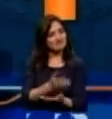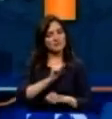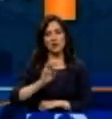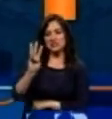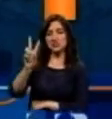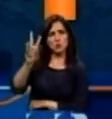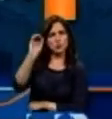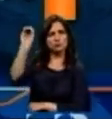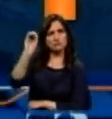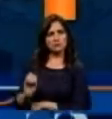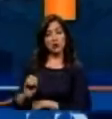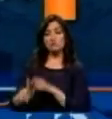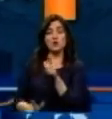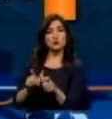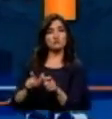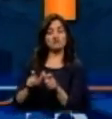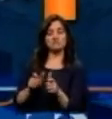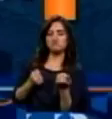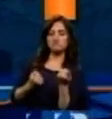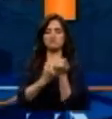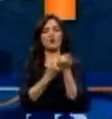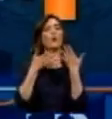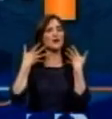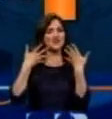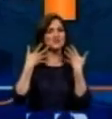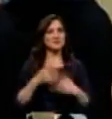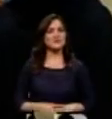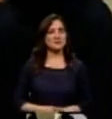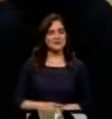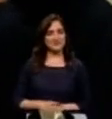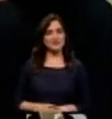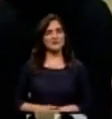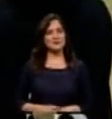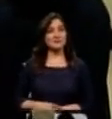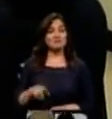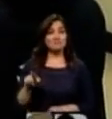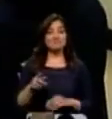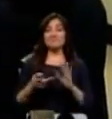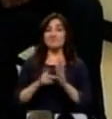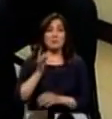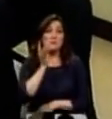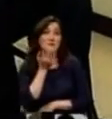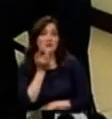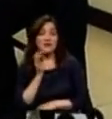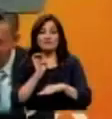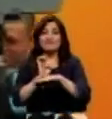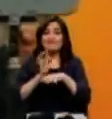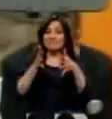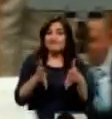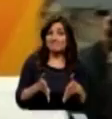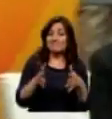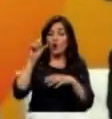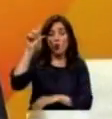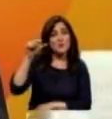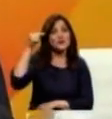un 62% de ciudadanos también lo apoya en Guayaquil. Cifras que demuestran las preferencias de los ecuatorianos